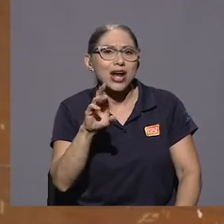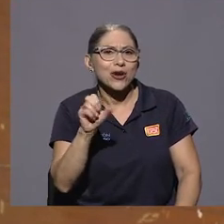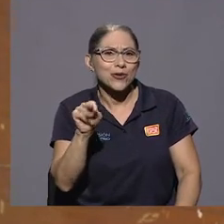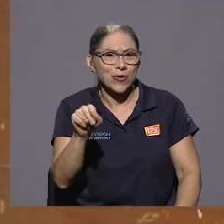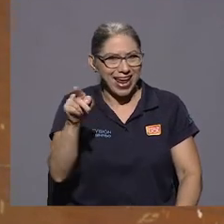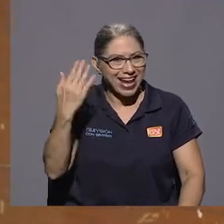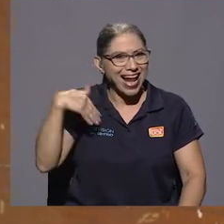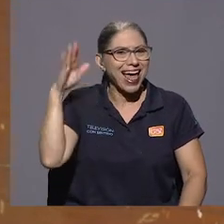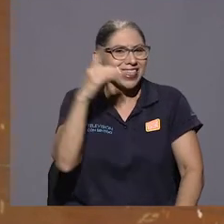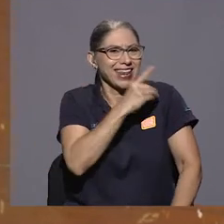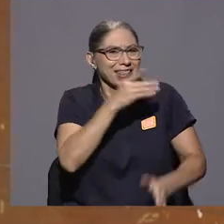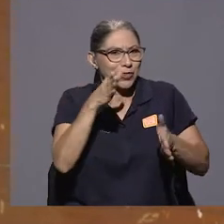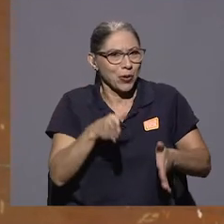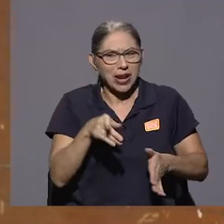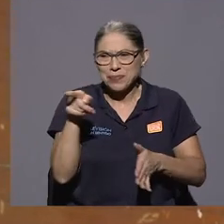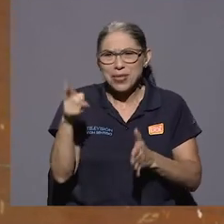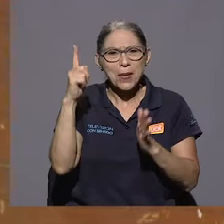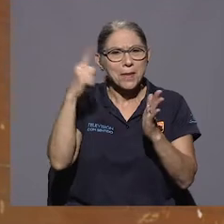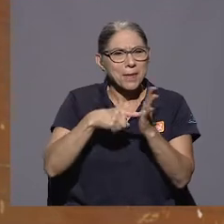de